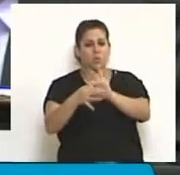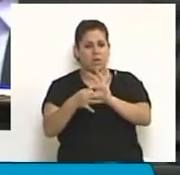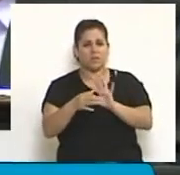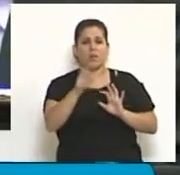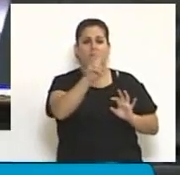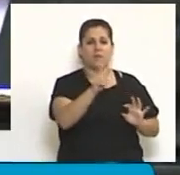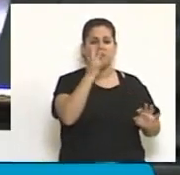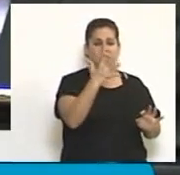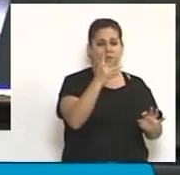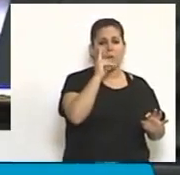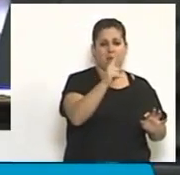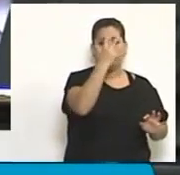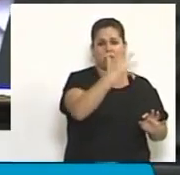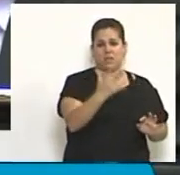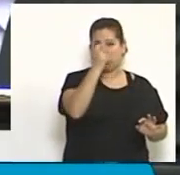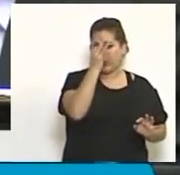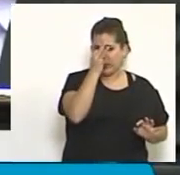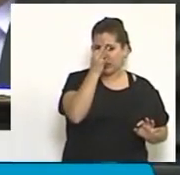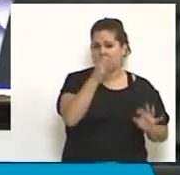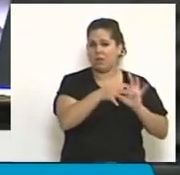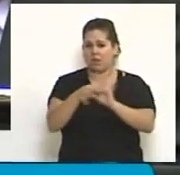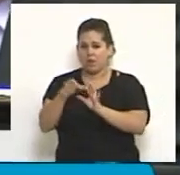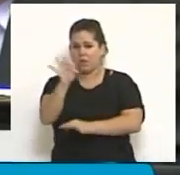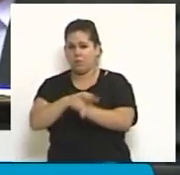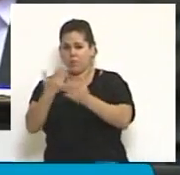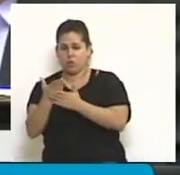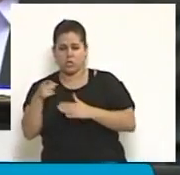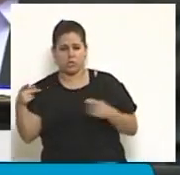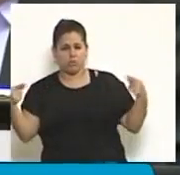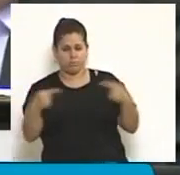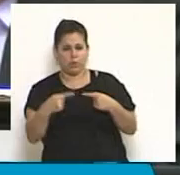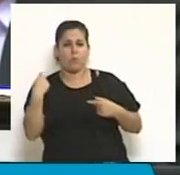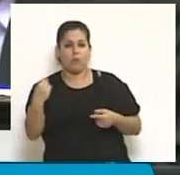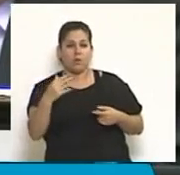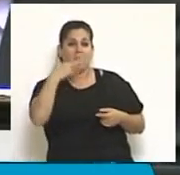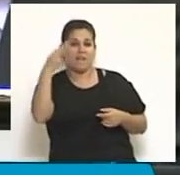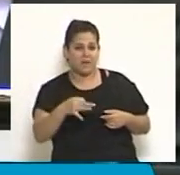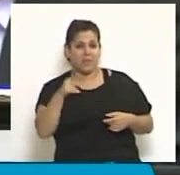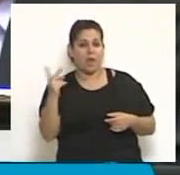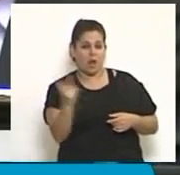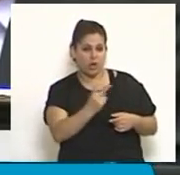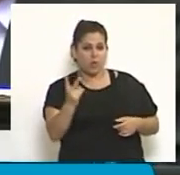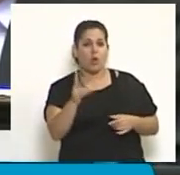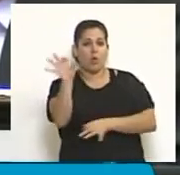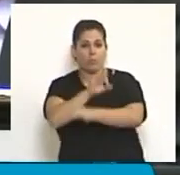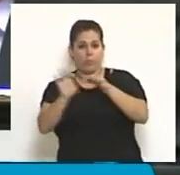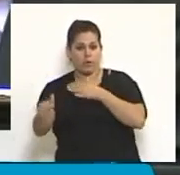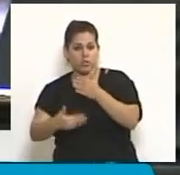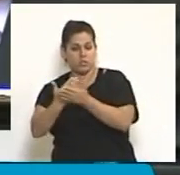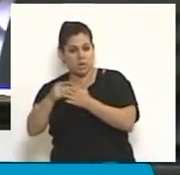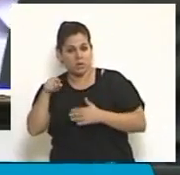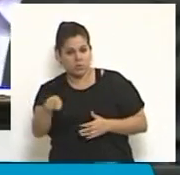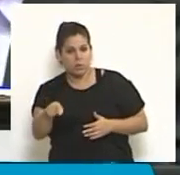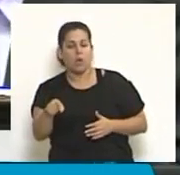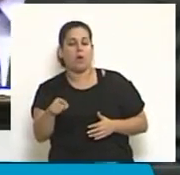la Ley 25.520 y el presente proyecto no es para nada caprichosa, sino que se compadece con el hecho de que el proyecto, bajo